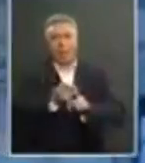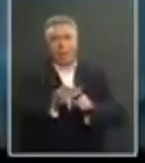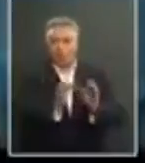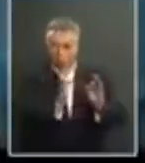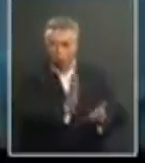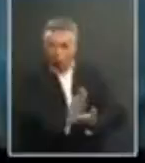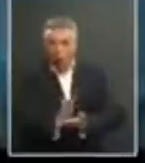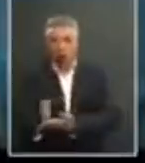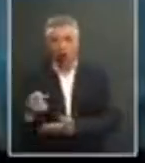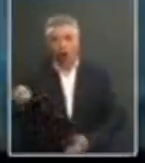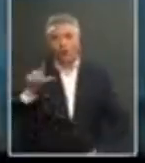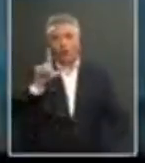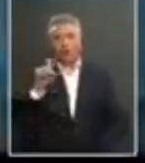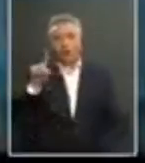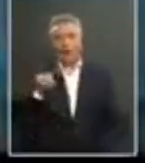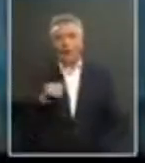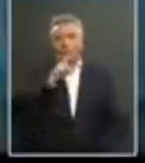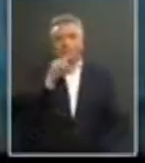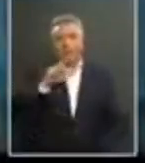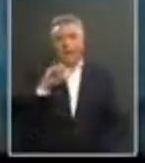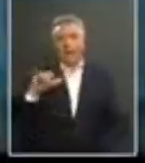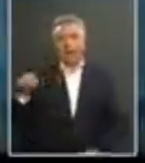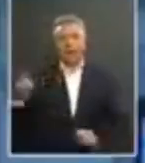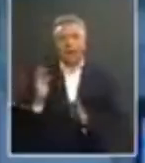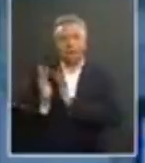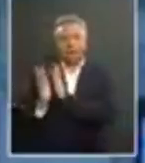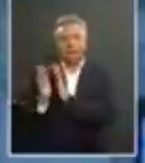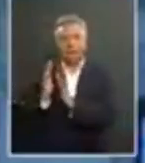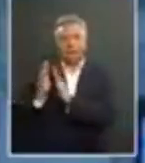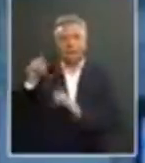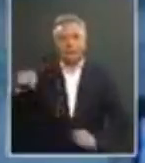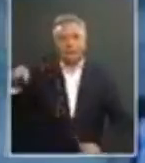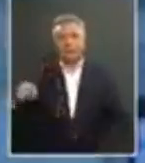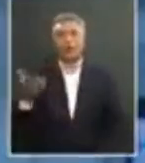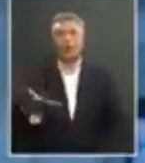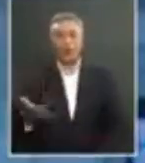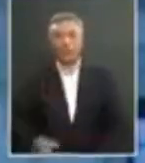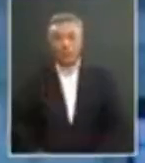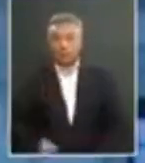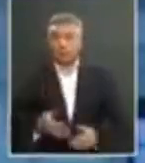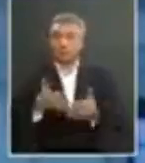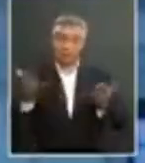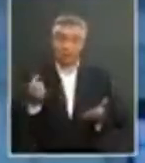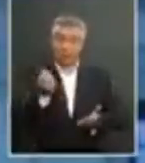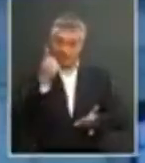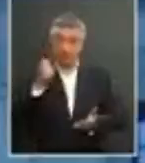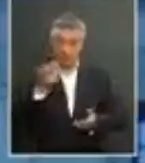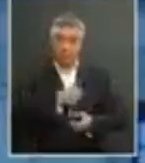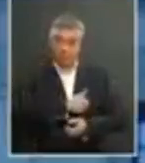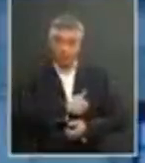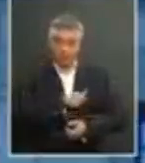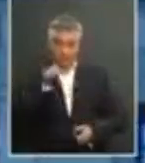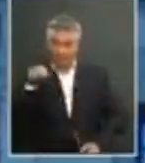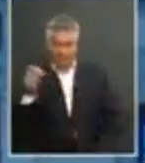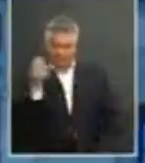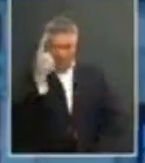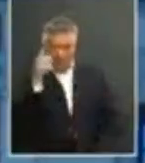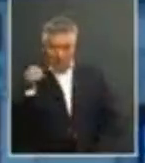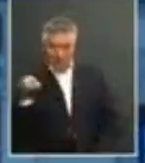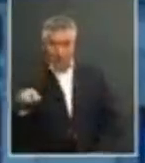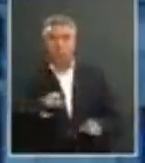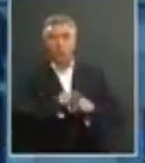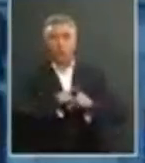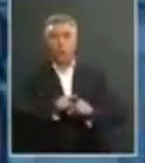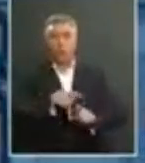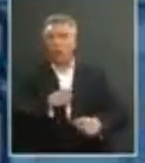en el barrio Las Tarrias para que no pase lo que pasó el viernes? Bueno, primero la reacción de la policía. No podemos tener una policía que infrinja los